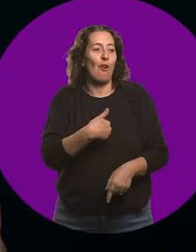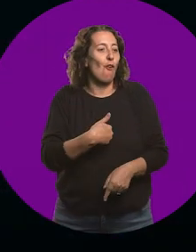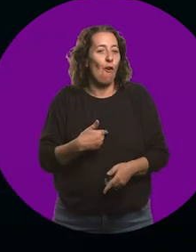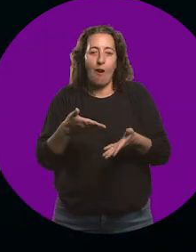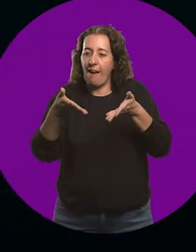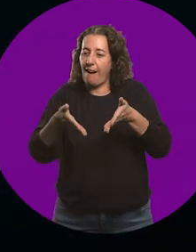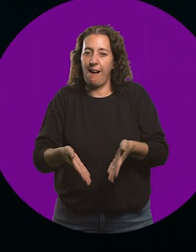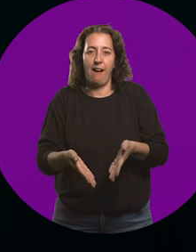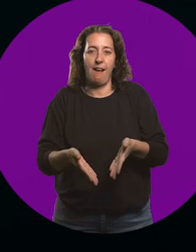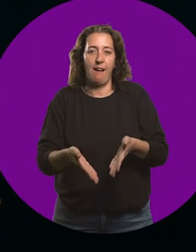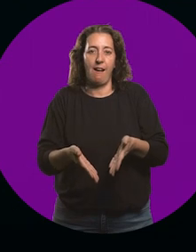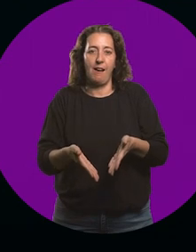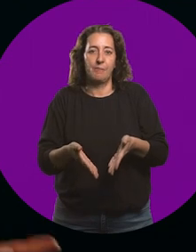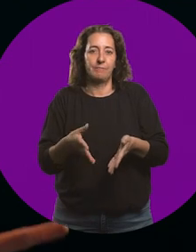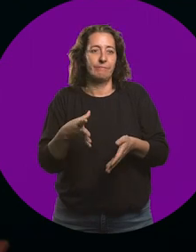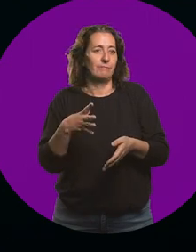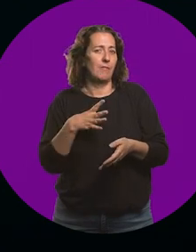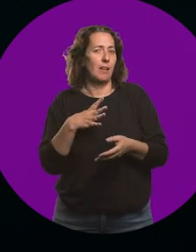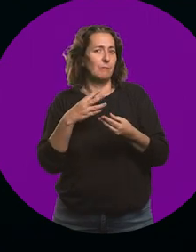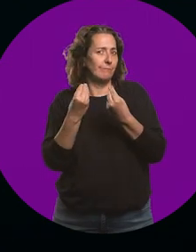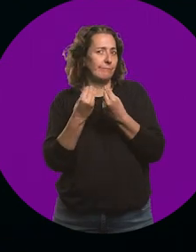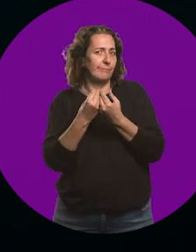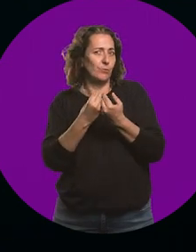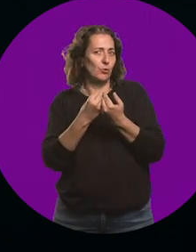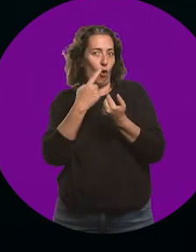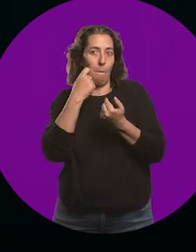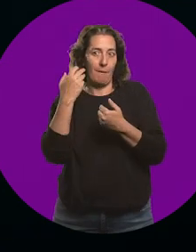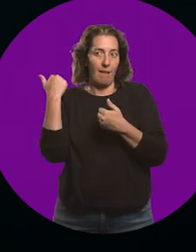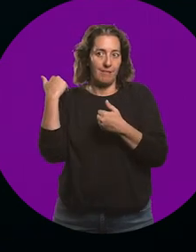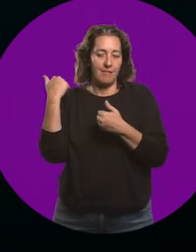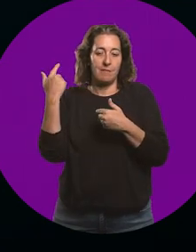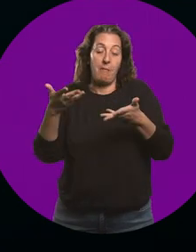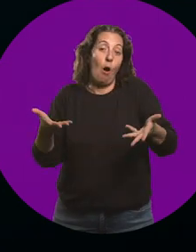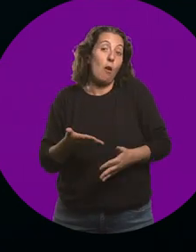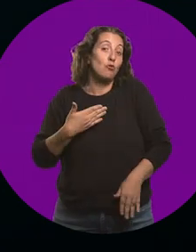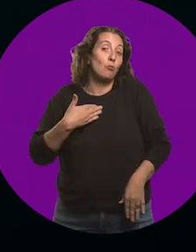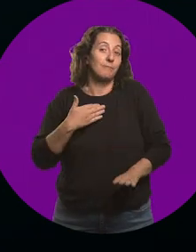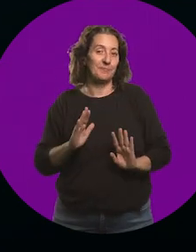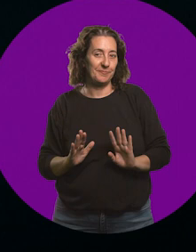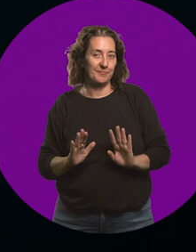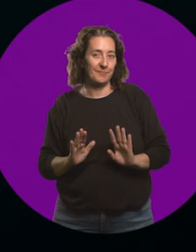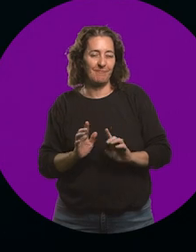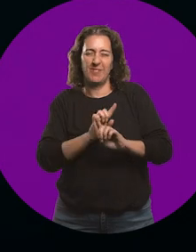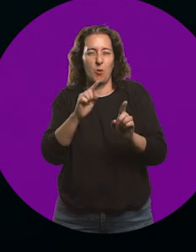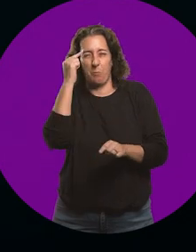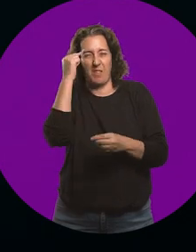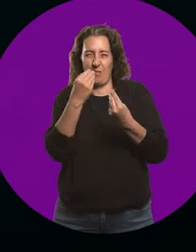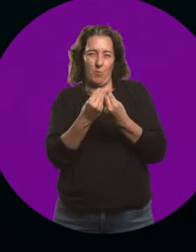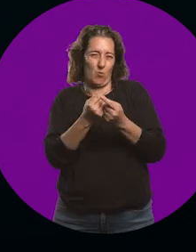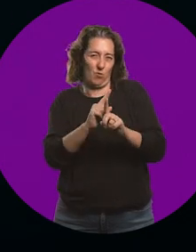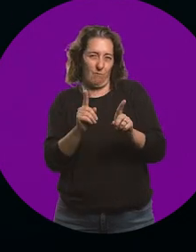en este lugar hubo muchos hombres, bueno, a mí me toca esto en este momento. Entonces, no lo pienso mucho.